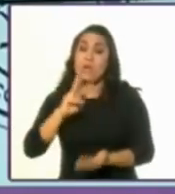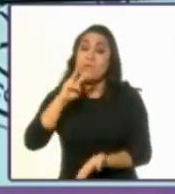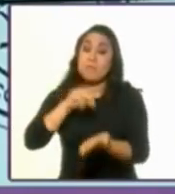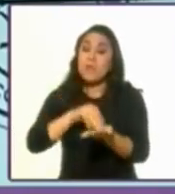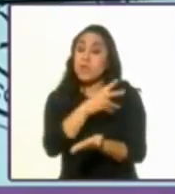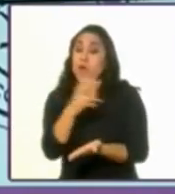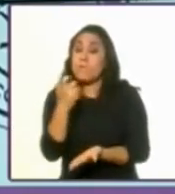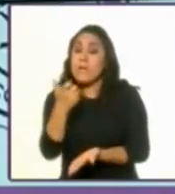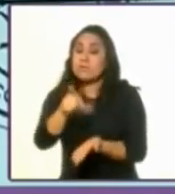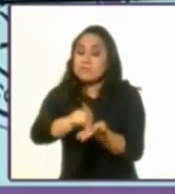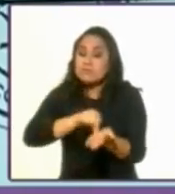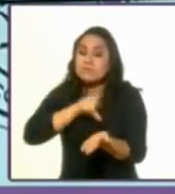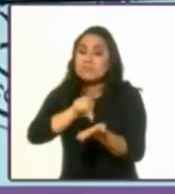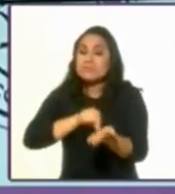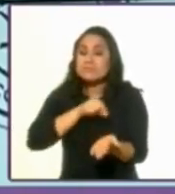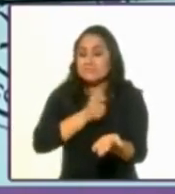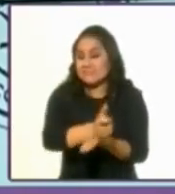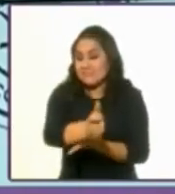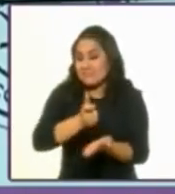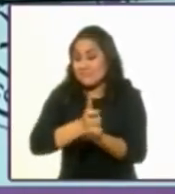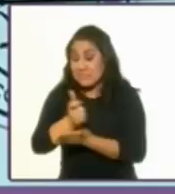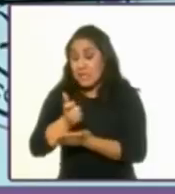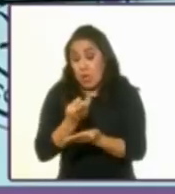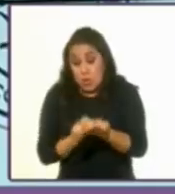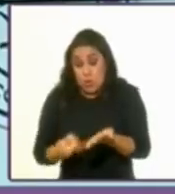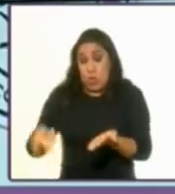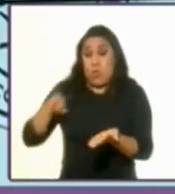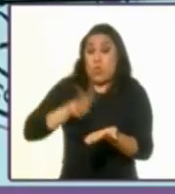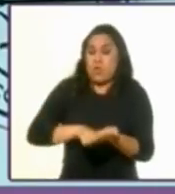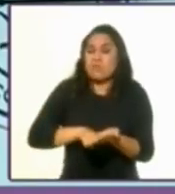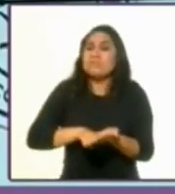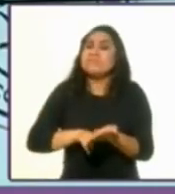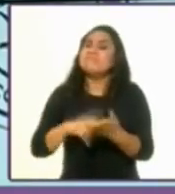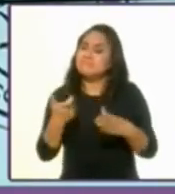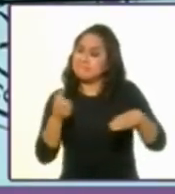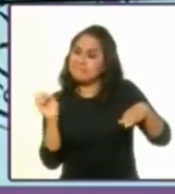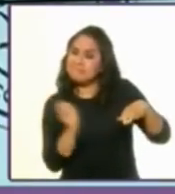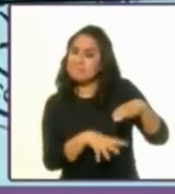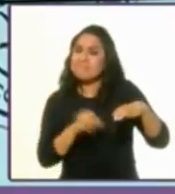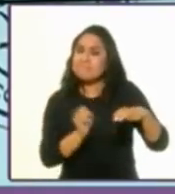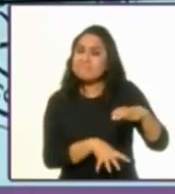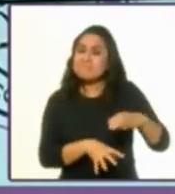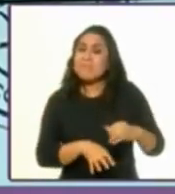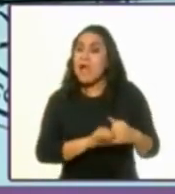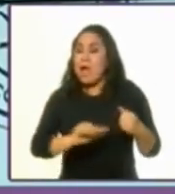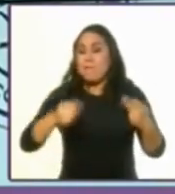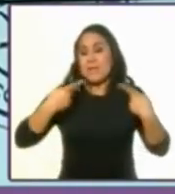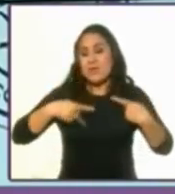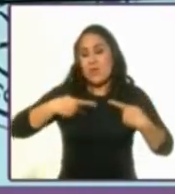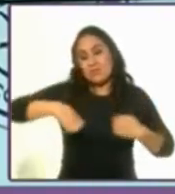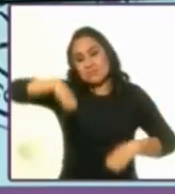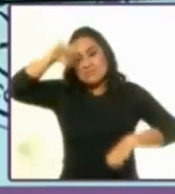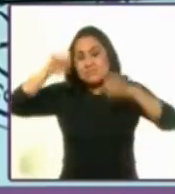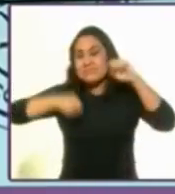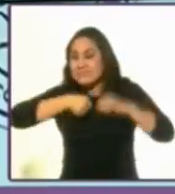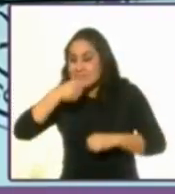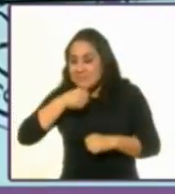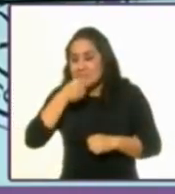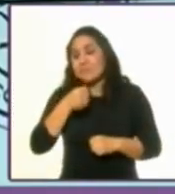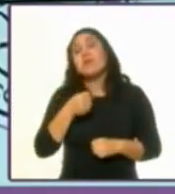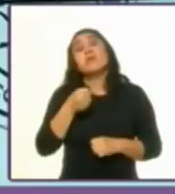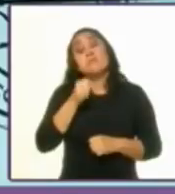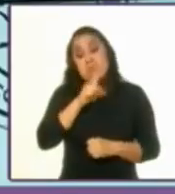mensuales de pensión duplicar el ahorro de los adultos mayores y el apoyo